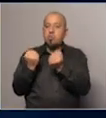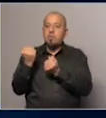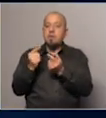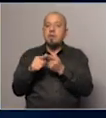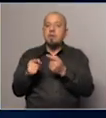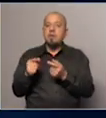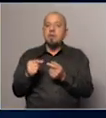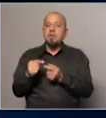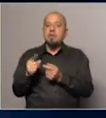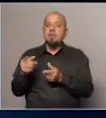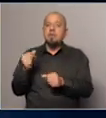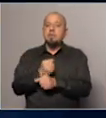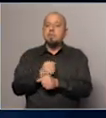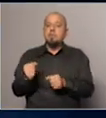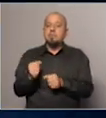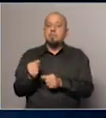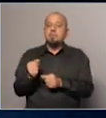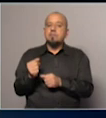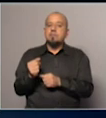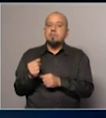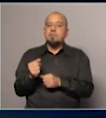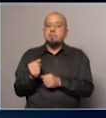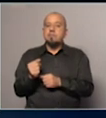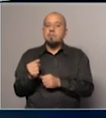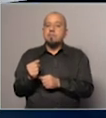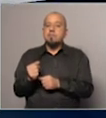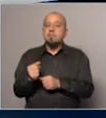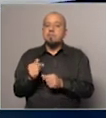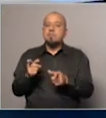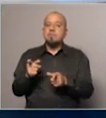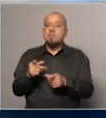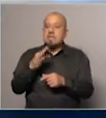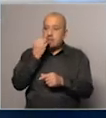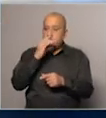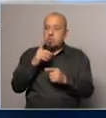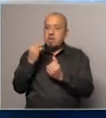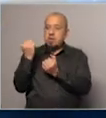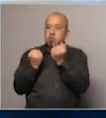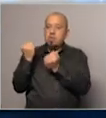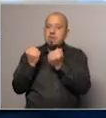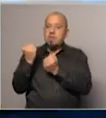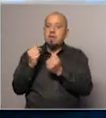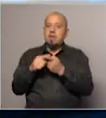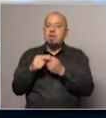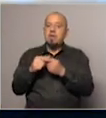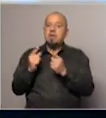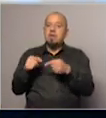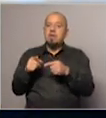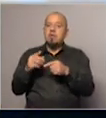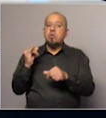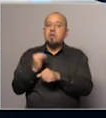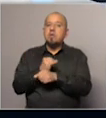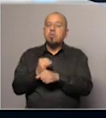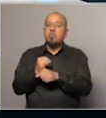que aprobar y economía ha sido tan buena con la cámara de la industria